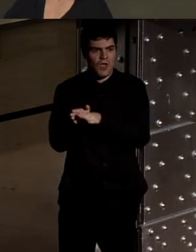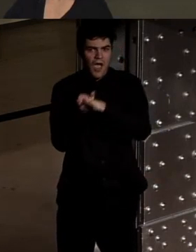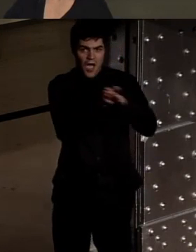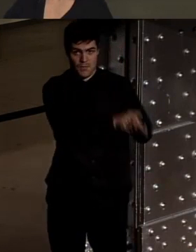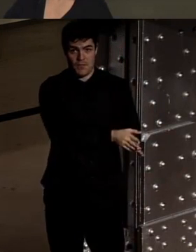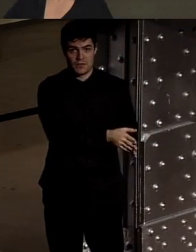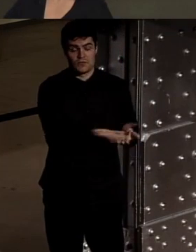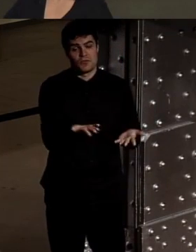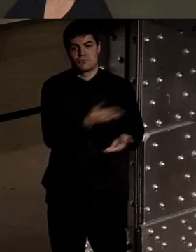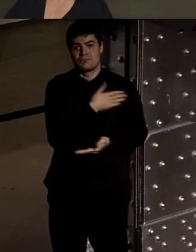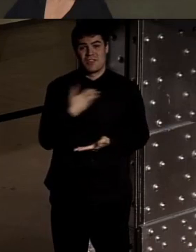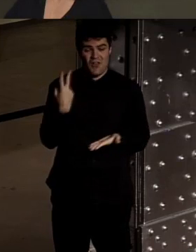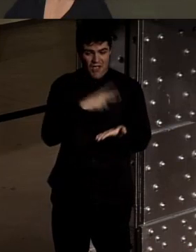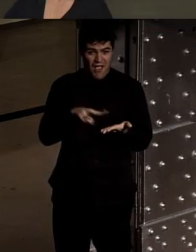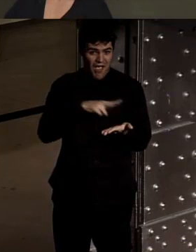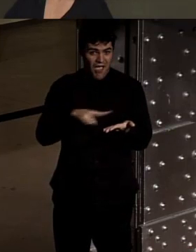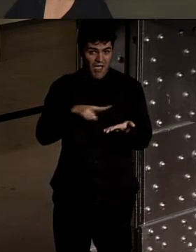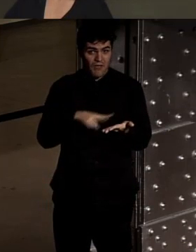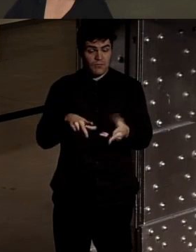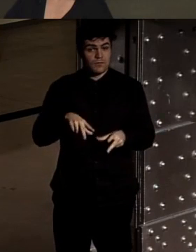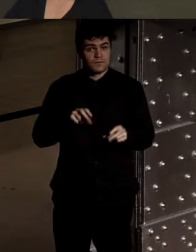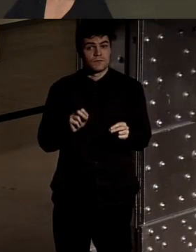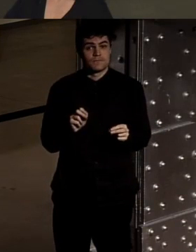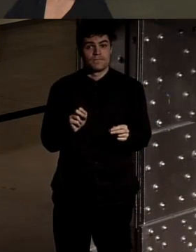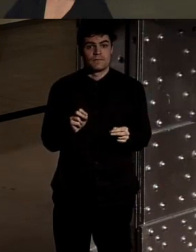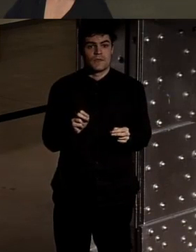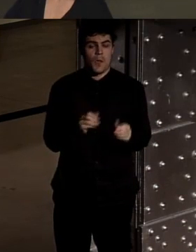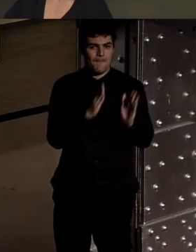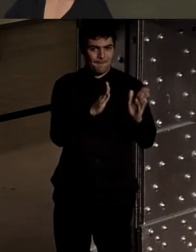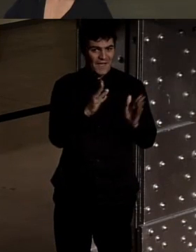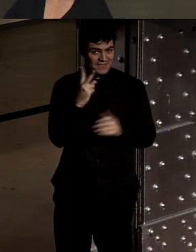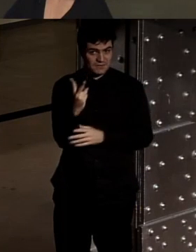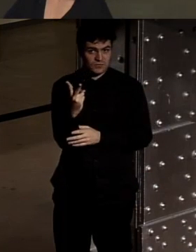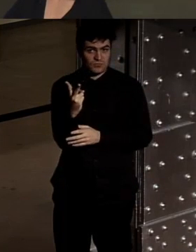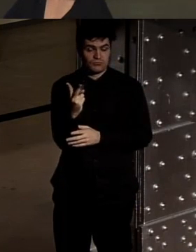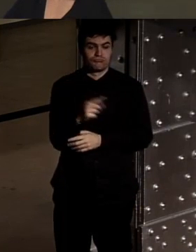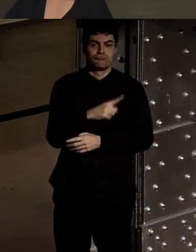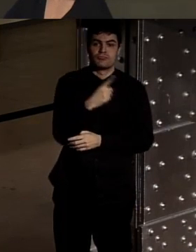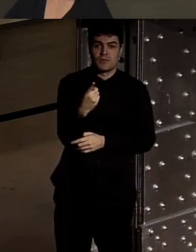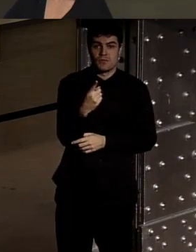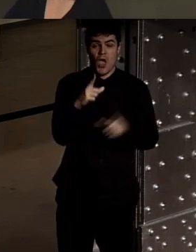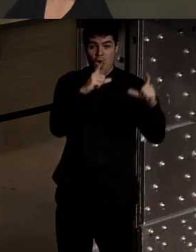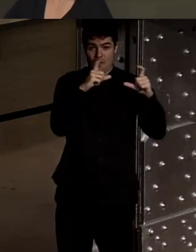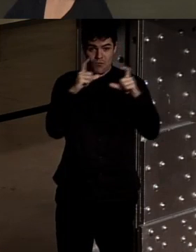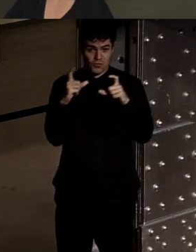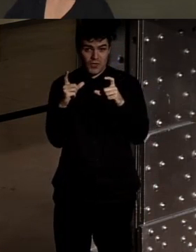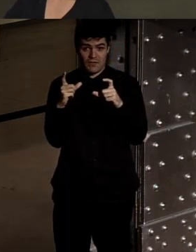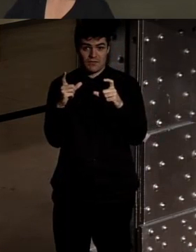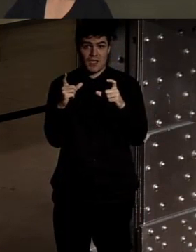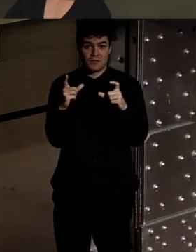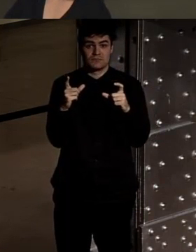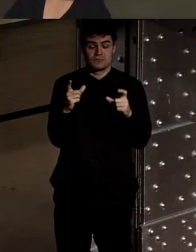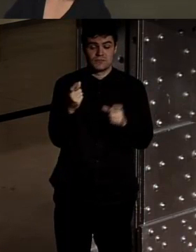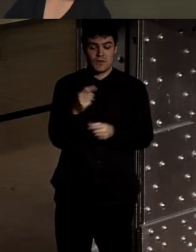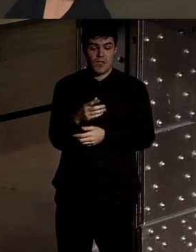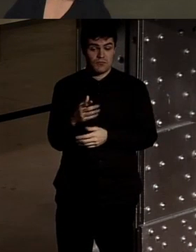quiero leerlos, ya por terminar, dos partes del libro, que es: la fotografía ha moldeado la manera que tengo de ver el